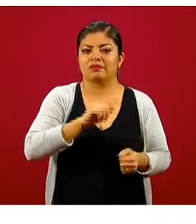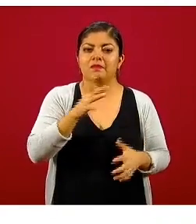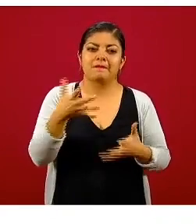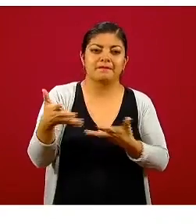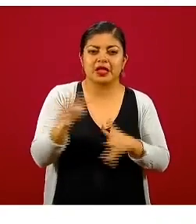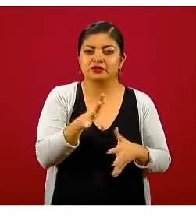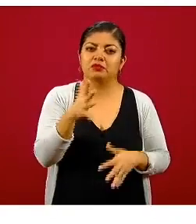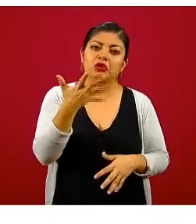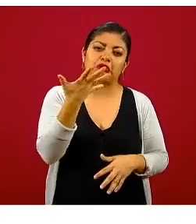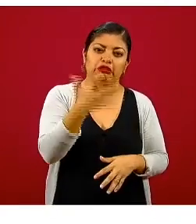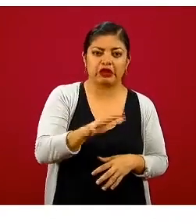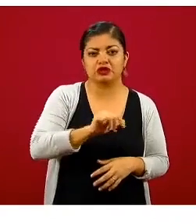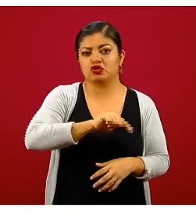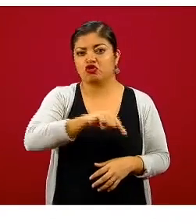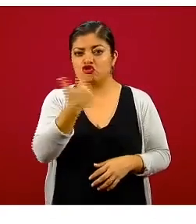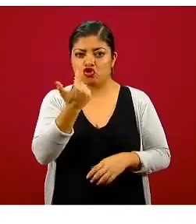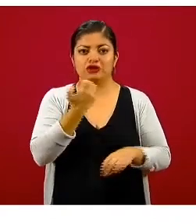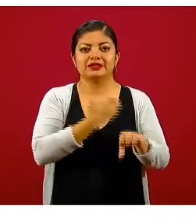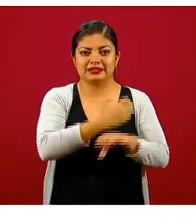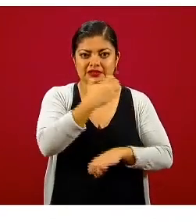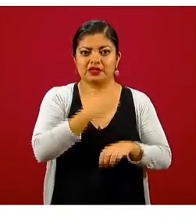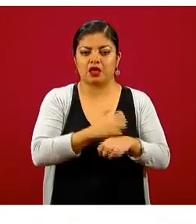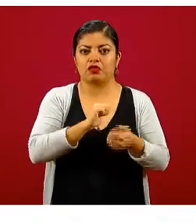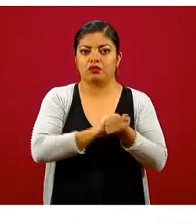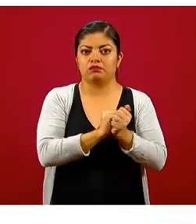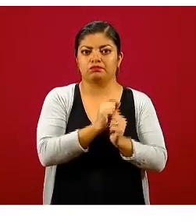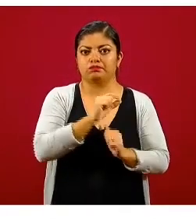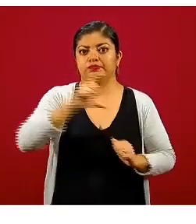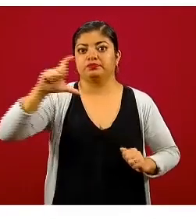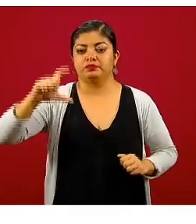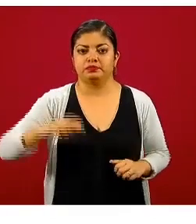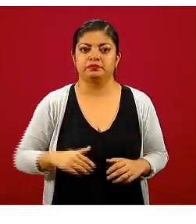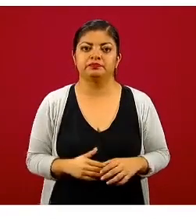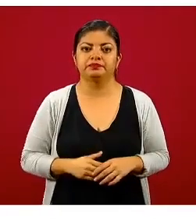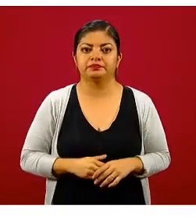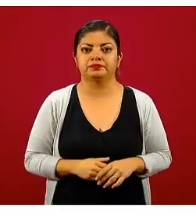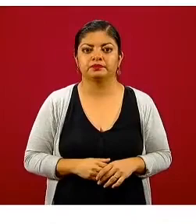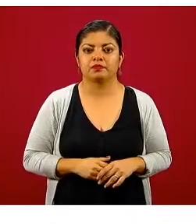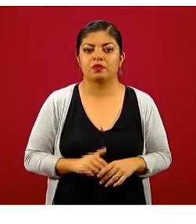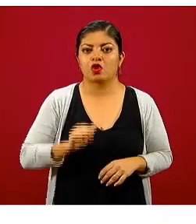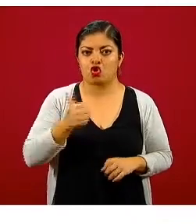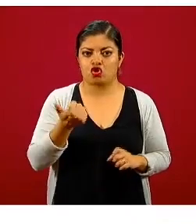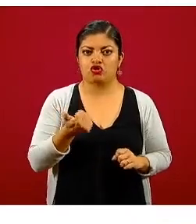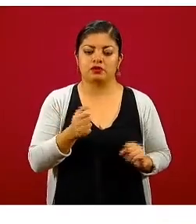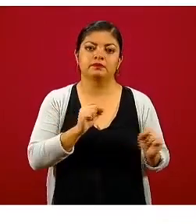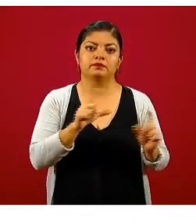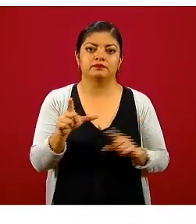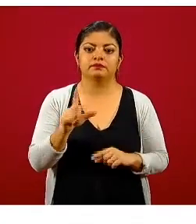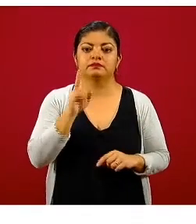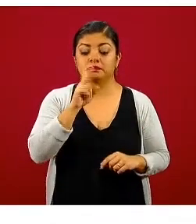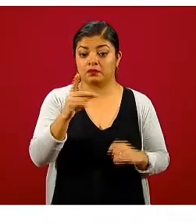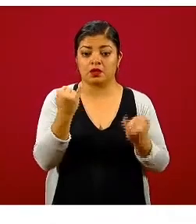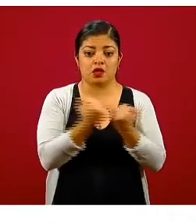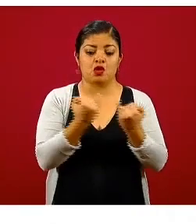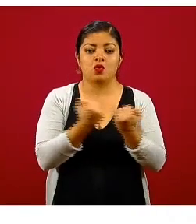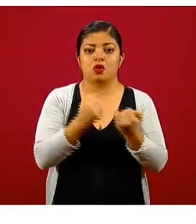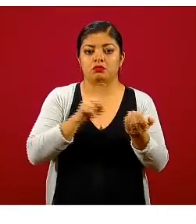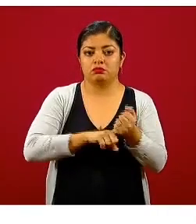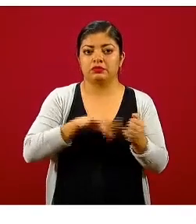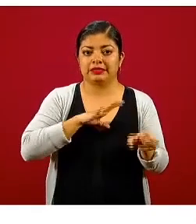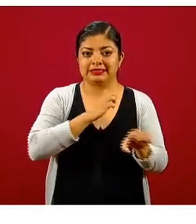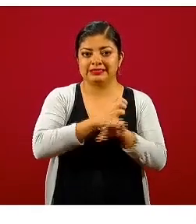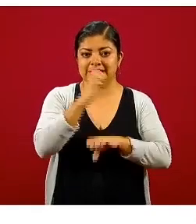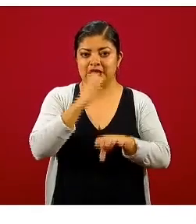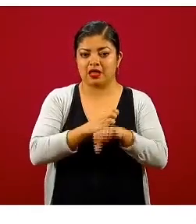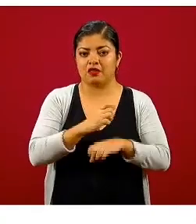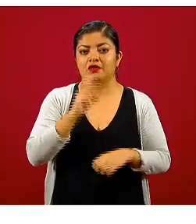alrededor de 10-12 estados estarán llegando a esta condición. En la siguiente diapositiva veremos esta misma distribución, pero ahora